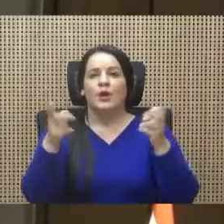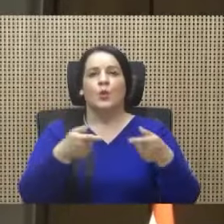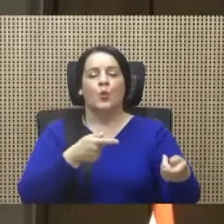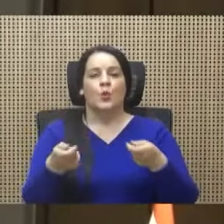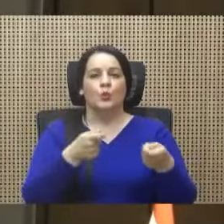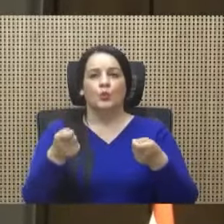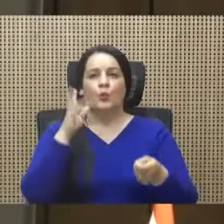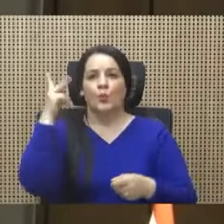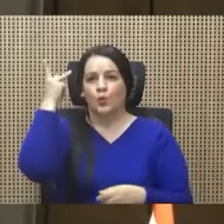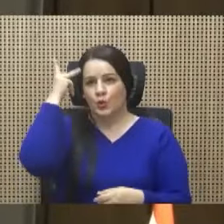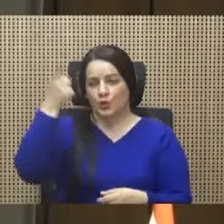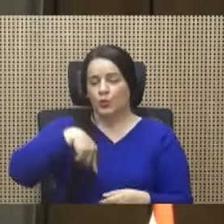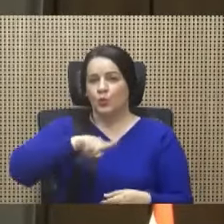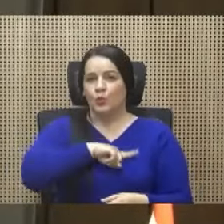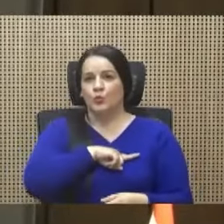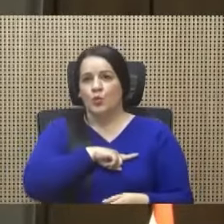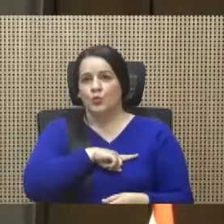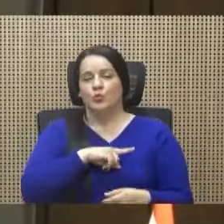Nosotros